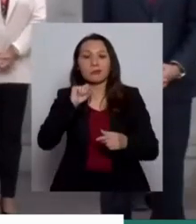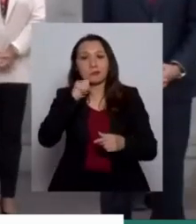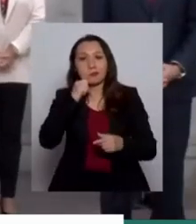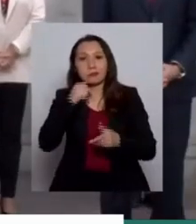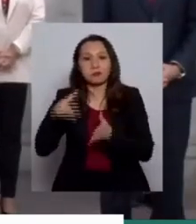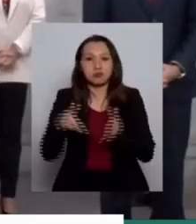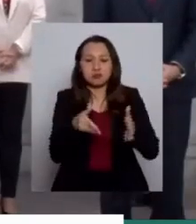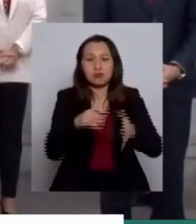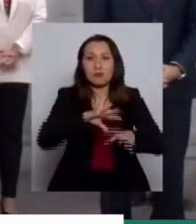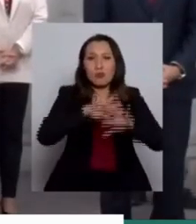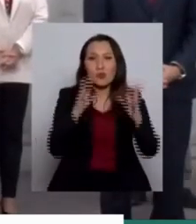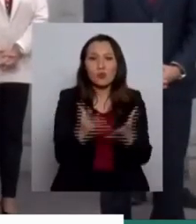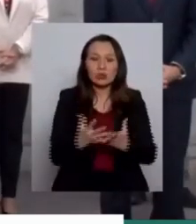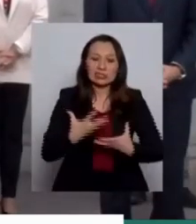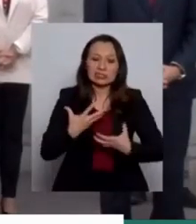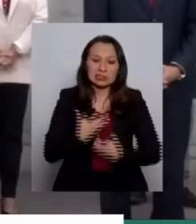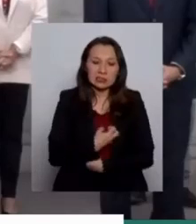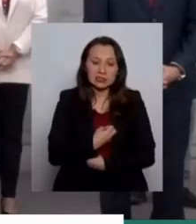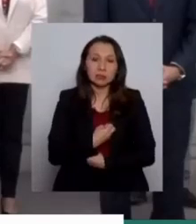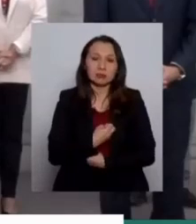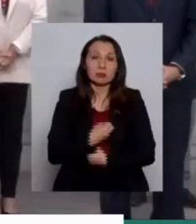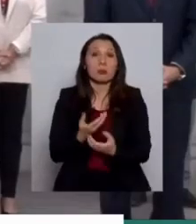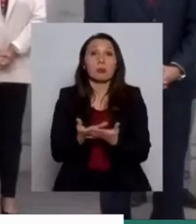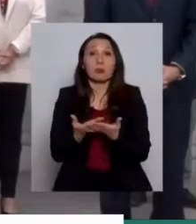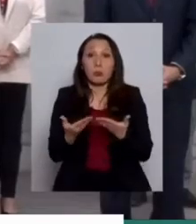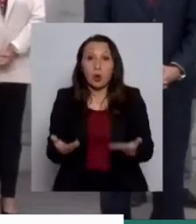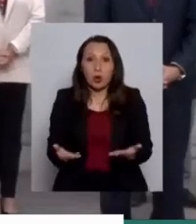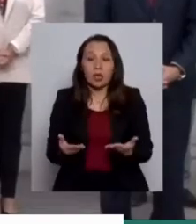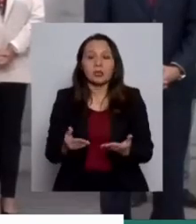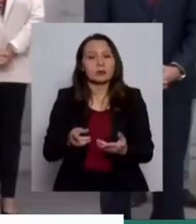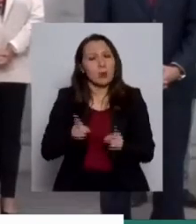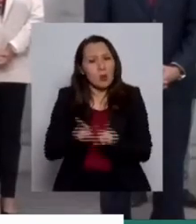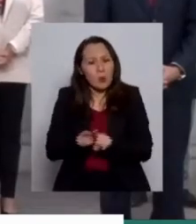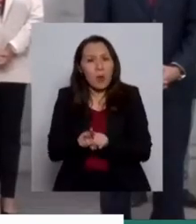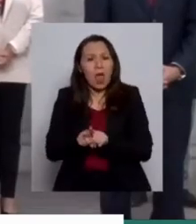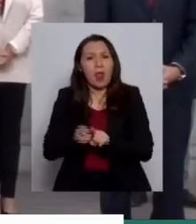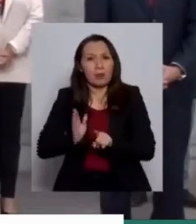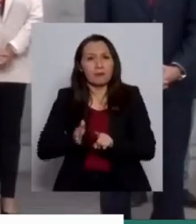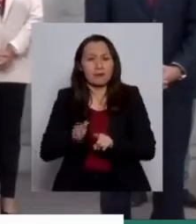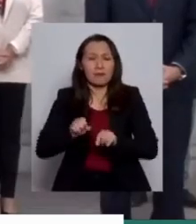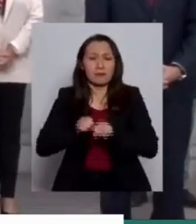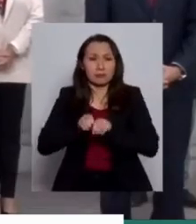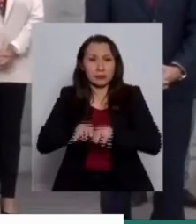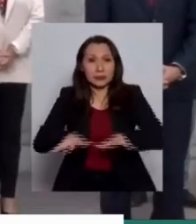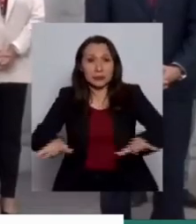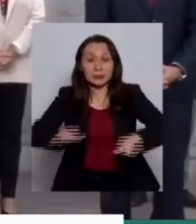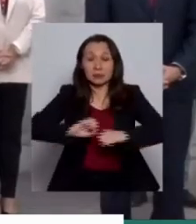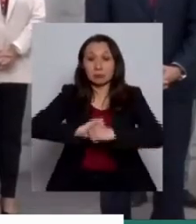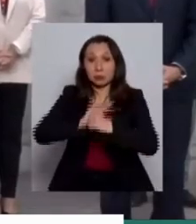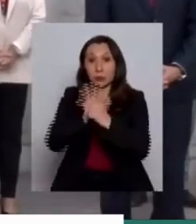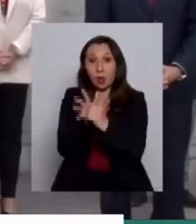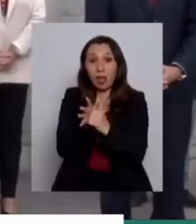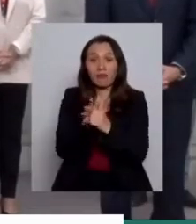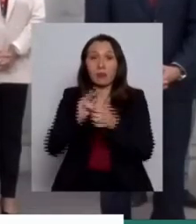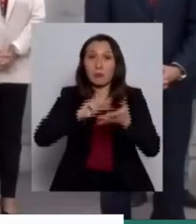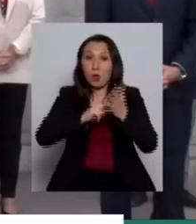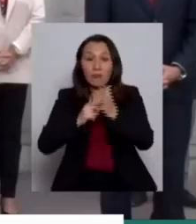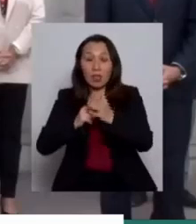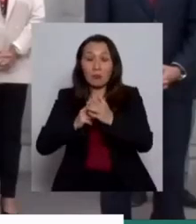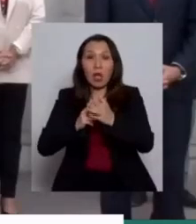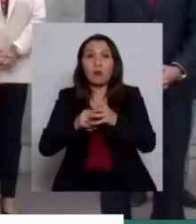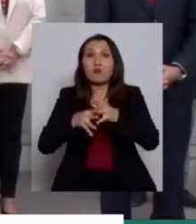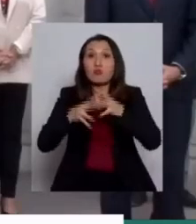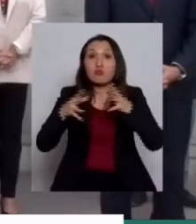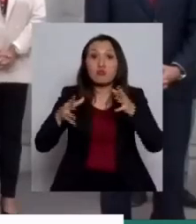ciudadanía, lo canalicen y lo hagan llegar al gobierno, al más alto mando, al presidente, a